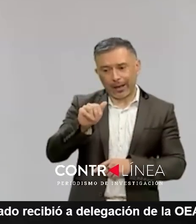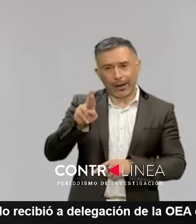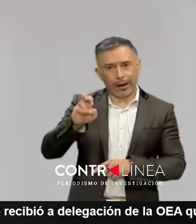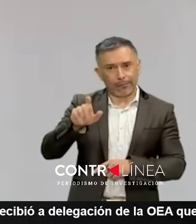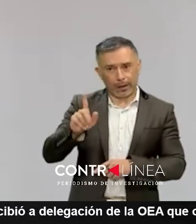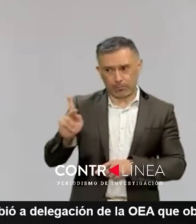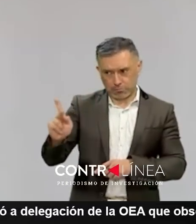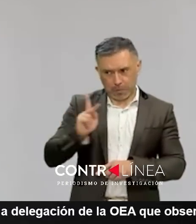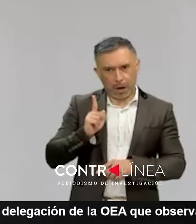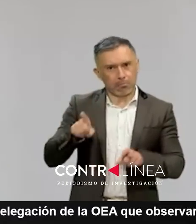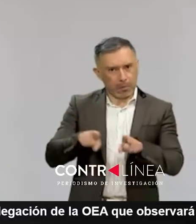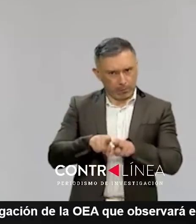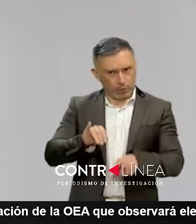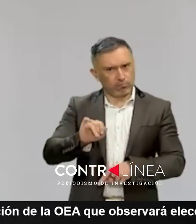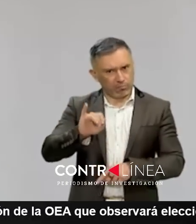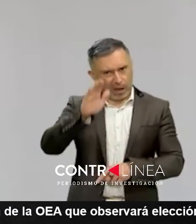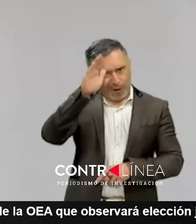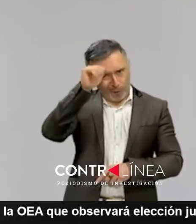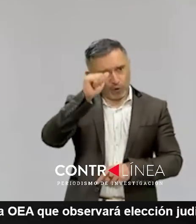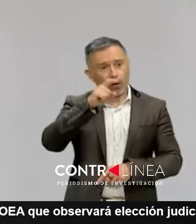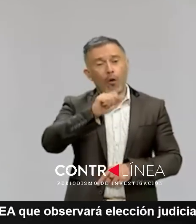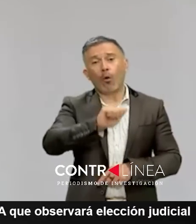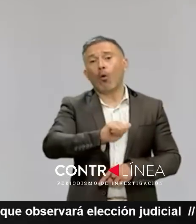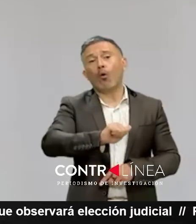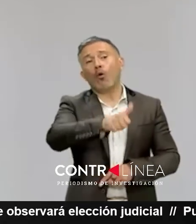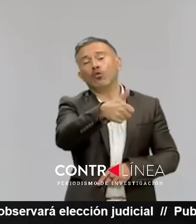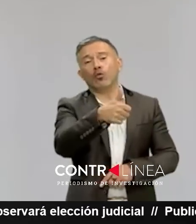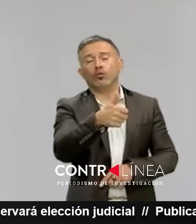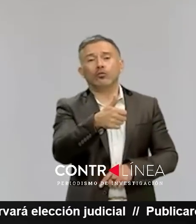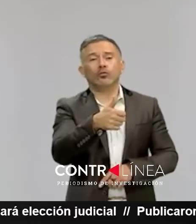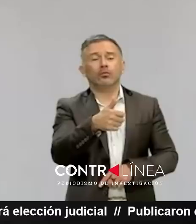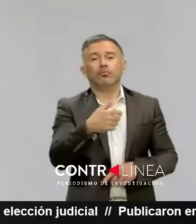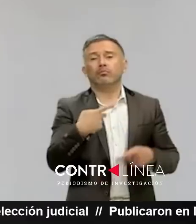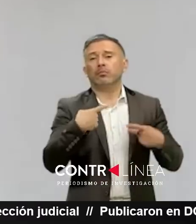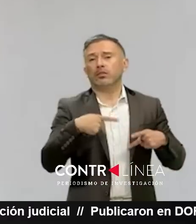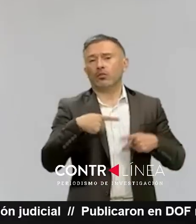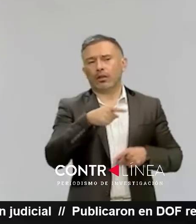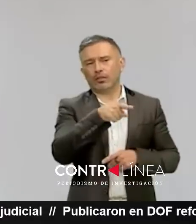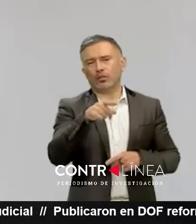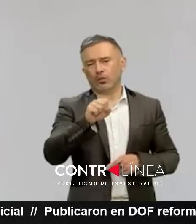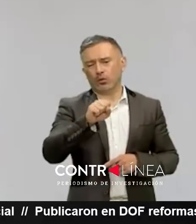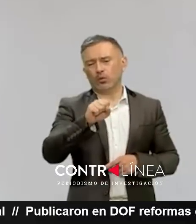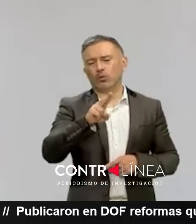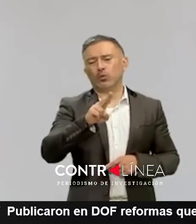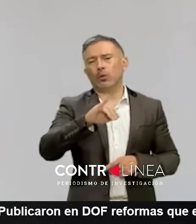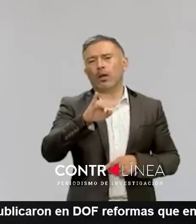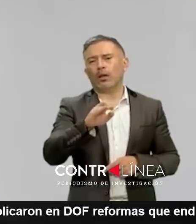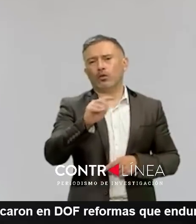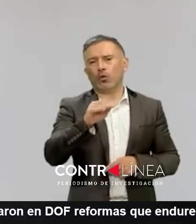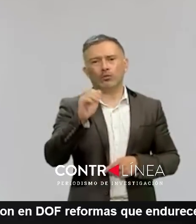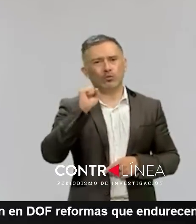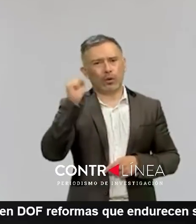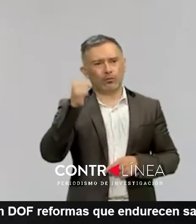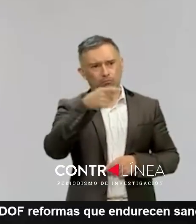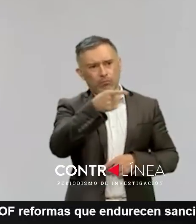ser extensivo a otros sujetos para que esta medida tenga efecto